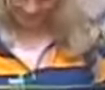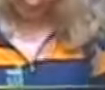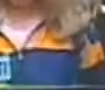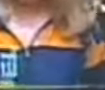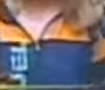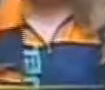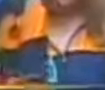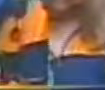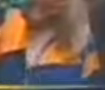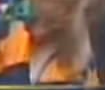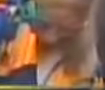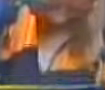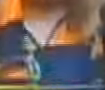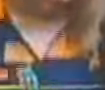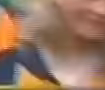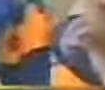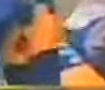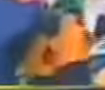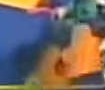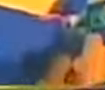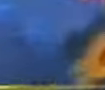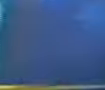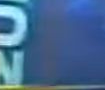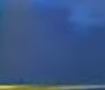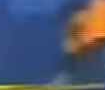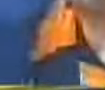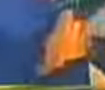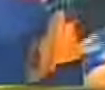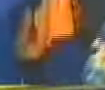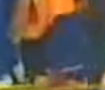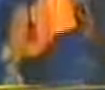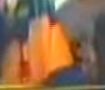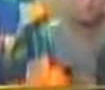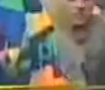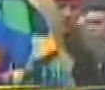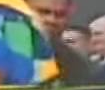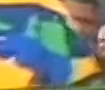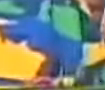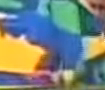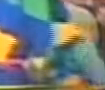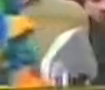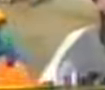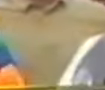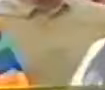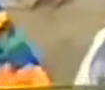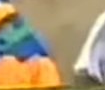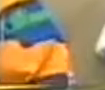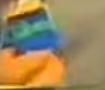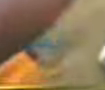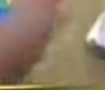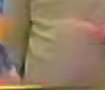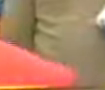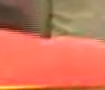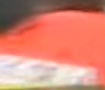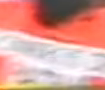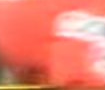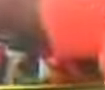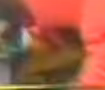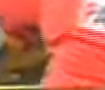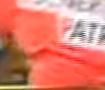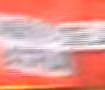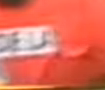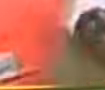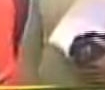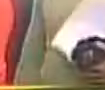debate nacional rumbo a las 7 transformaciones, luego del llamado del jefe de Estado a intercambiar ideas para que en